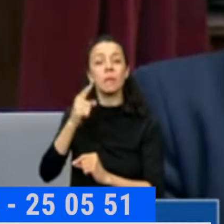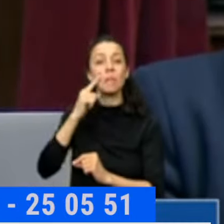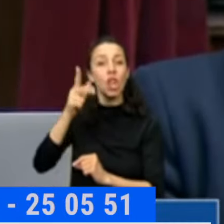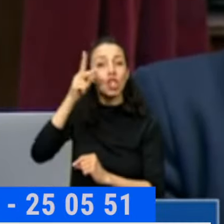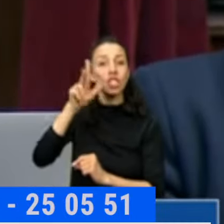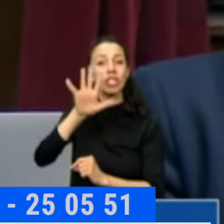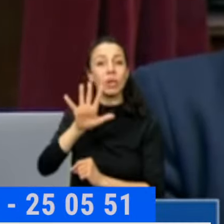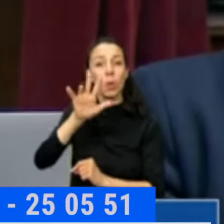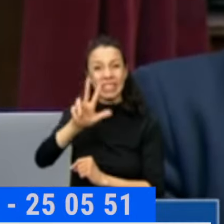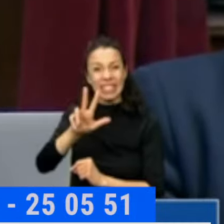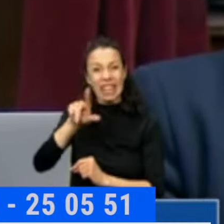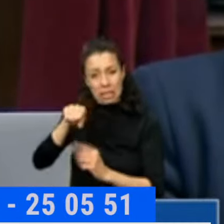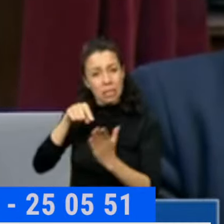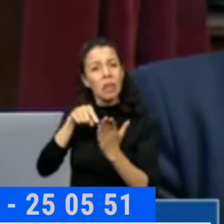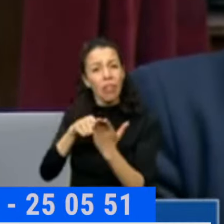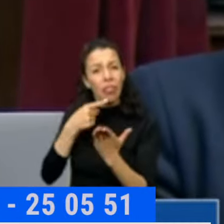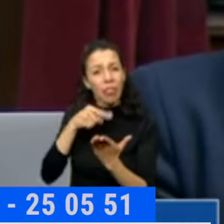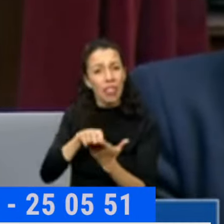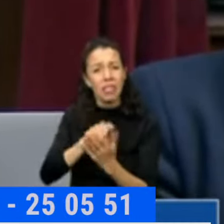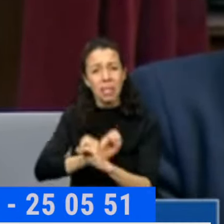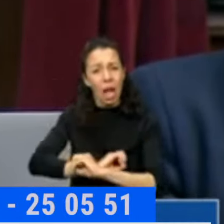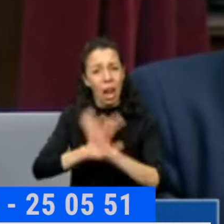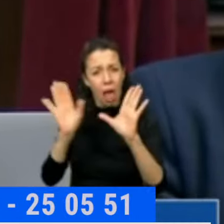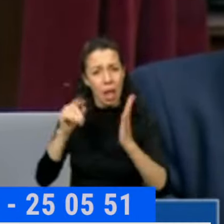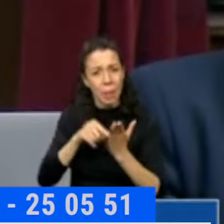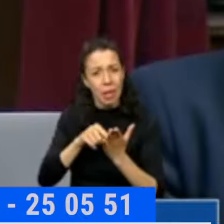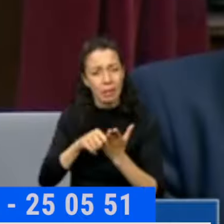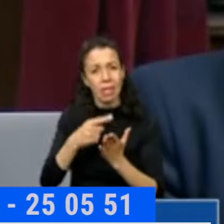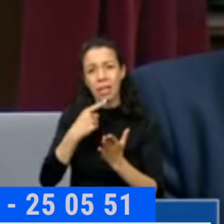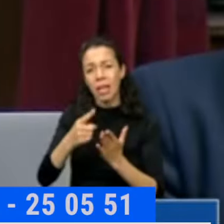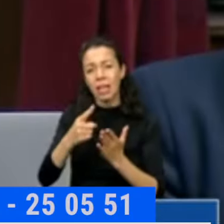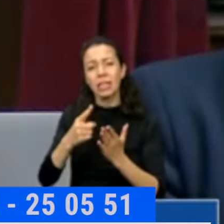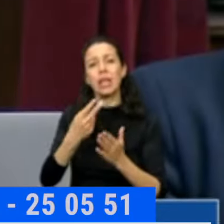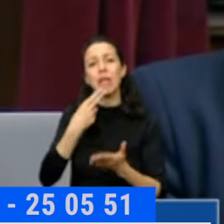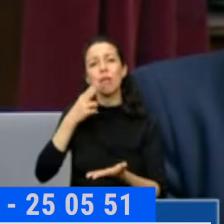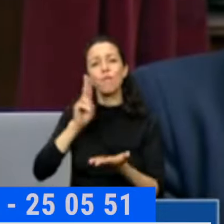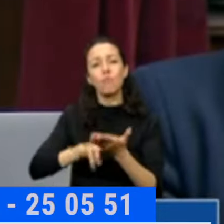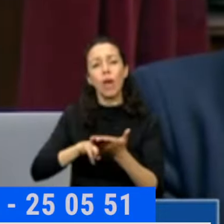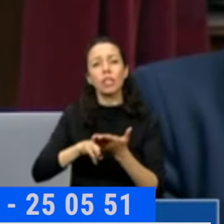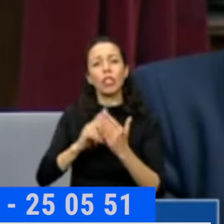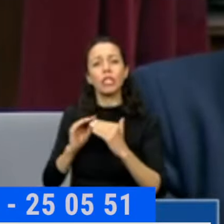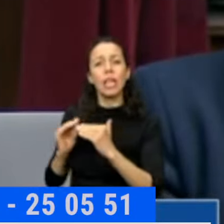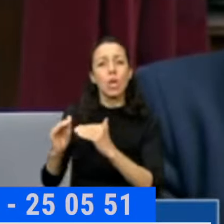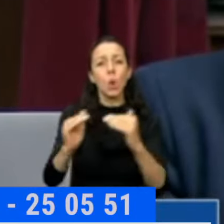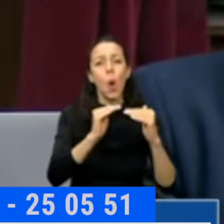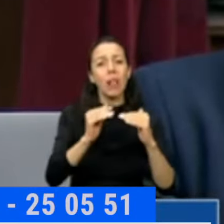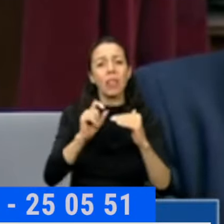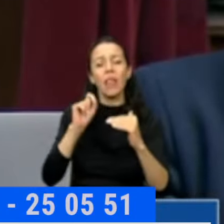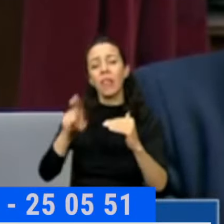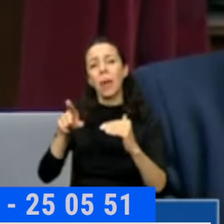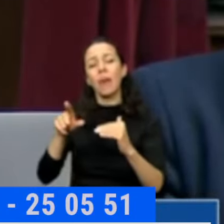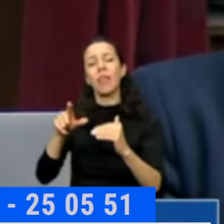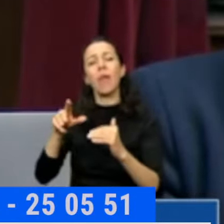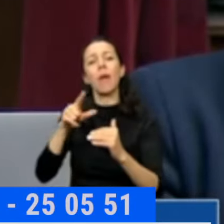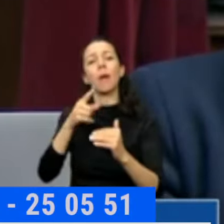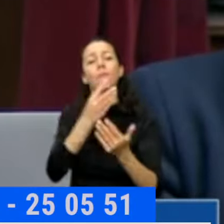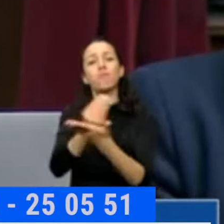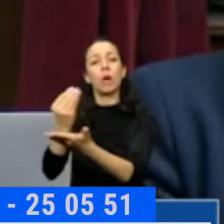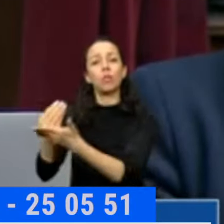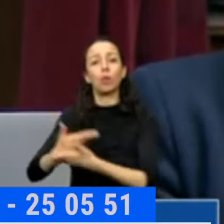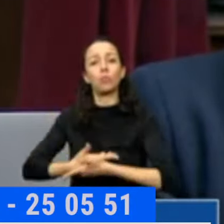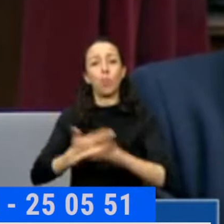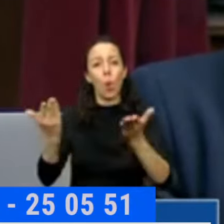es menos mala que la que quieren plantear hoy en el gobierno nacional. O sea, de Guatemala a Guatepeor vamos yendo, ¿no? Así, por eso es que nosotros tenemos